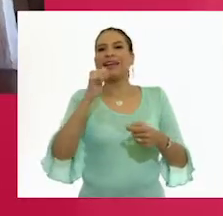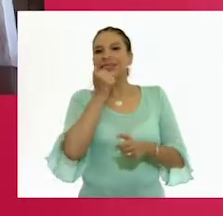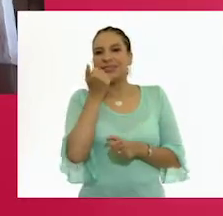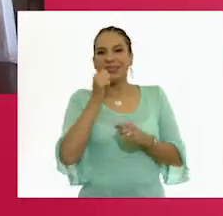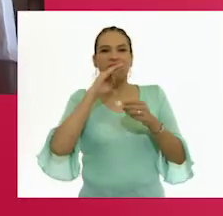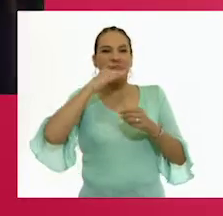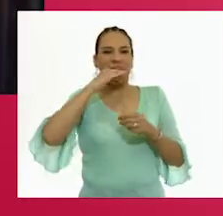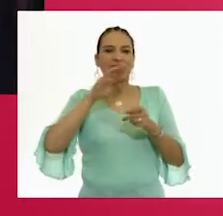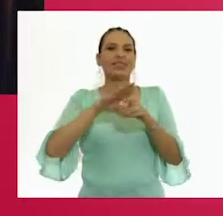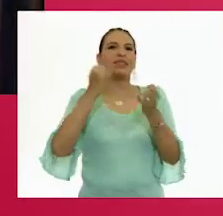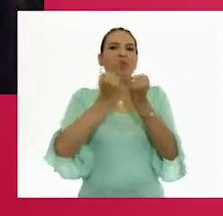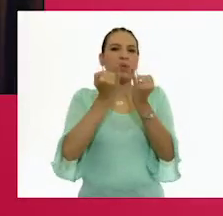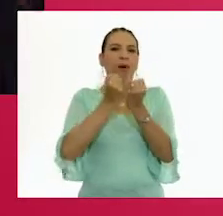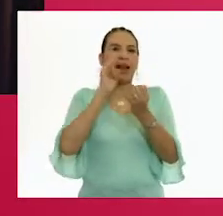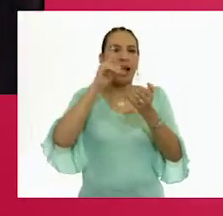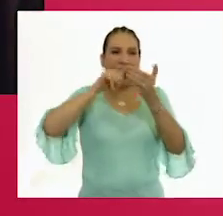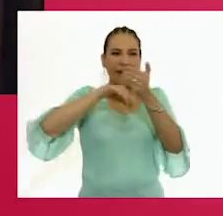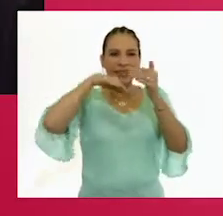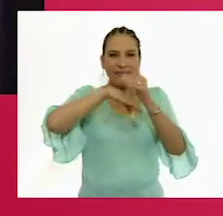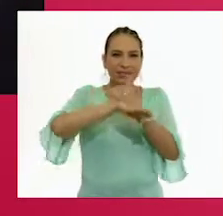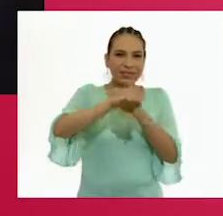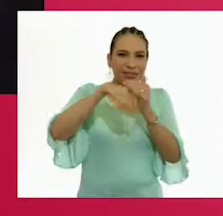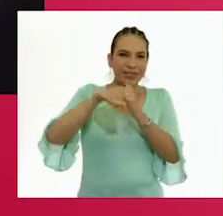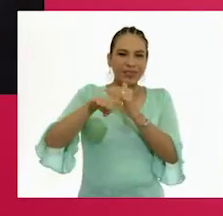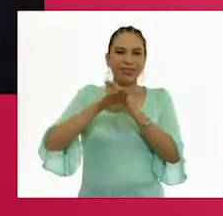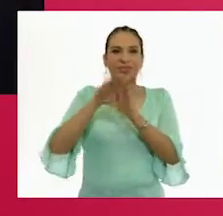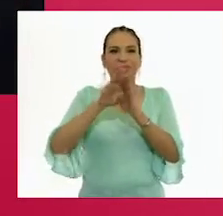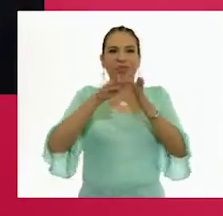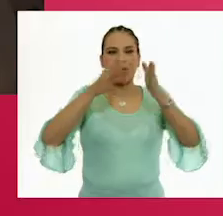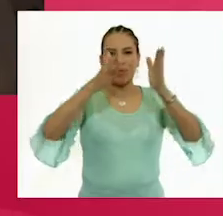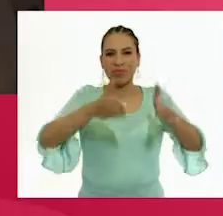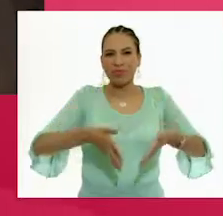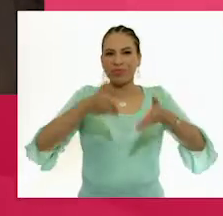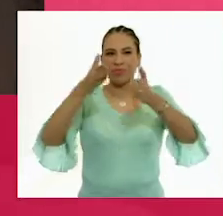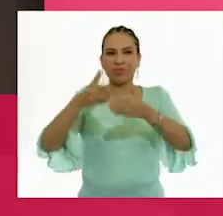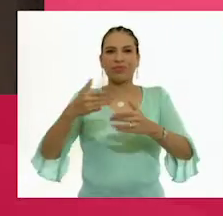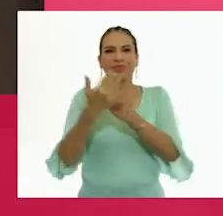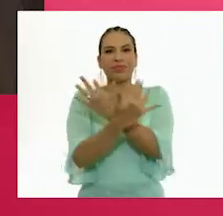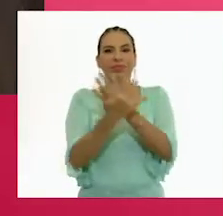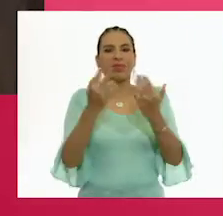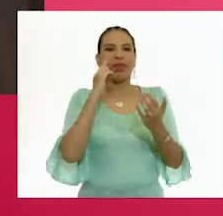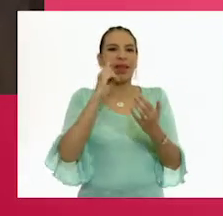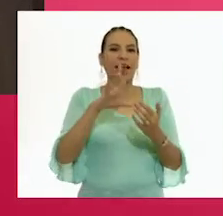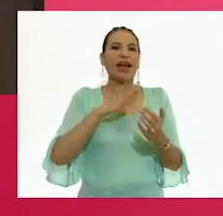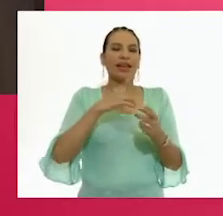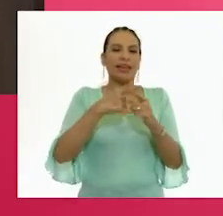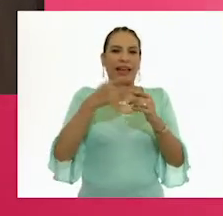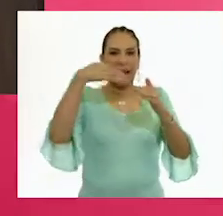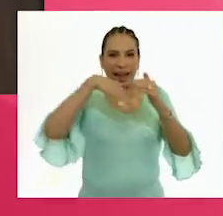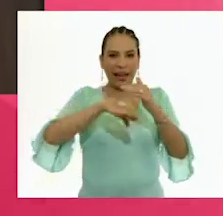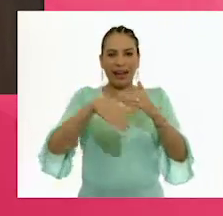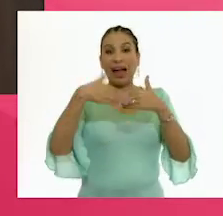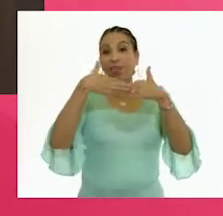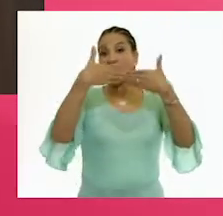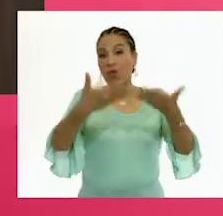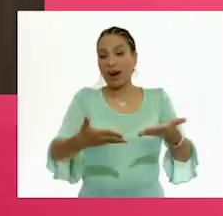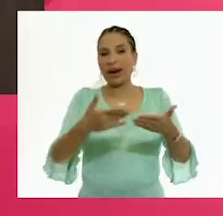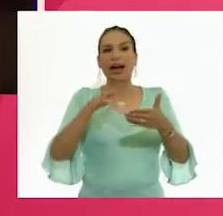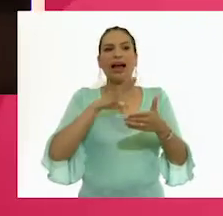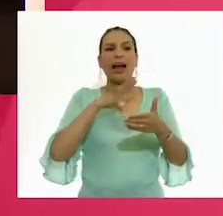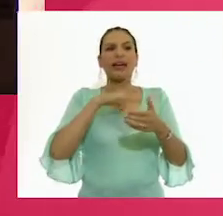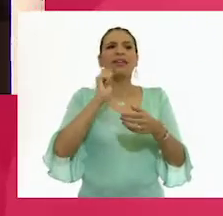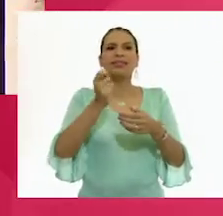parte interna pues encontramos lo que son los 2 andadores, donde se encuentra la parte externa e interna. La parte externa